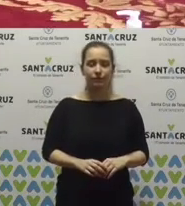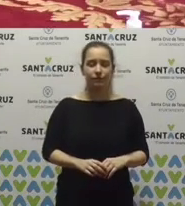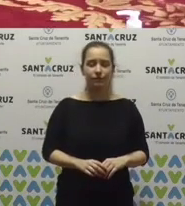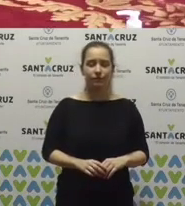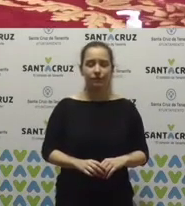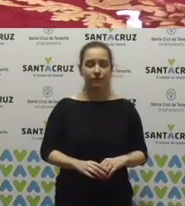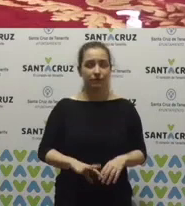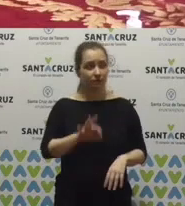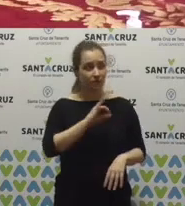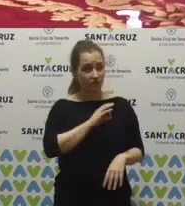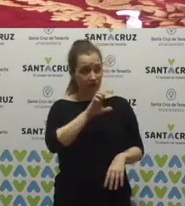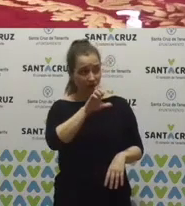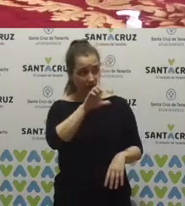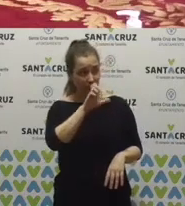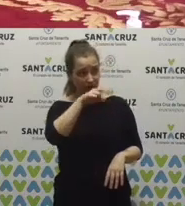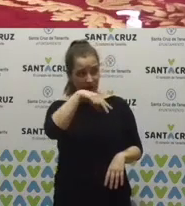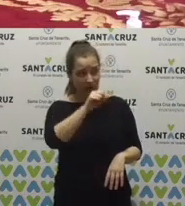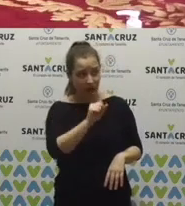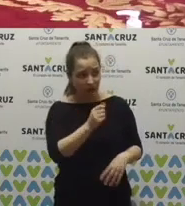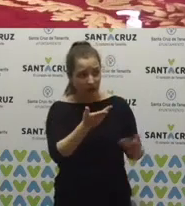doña elena